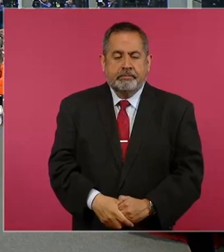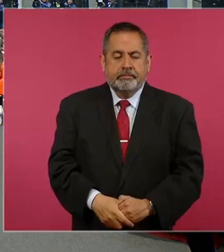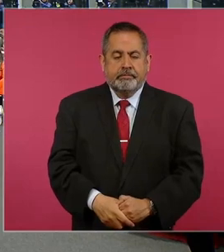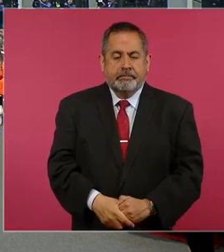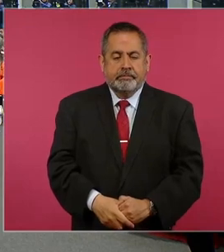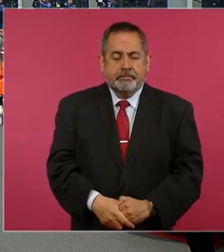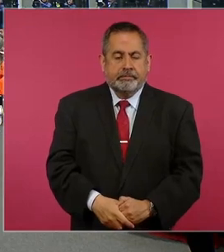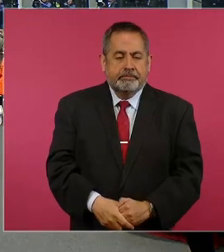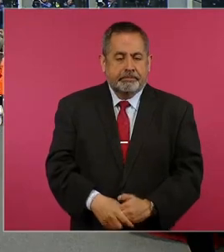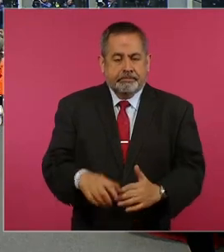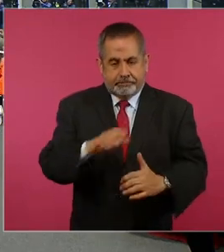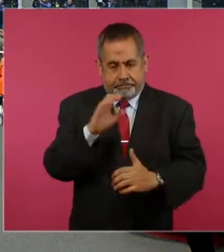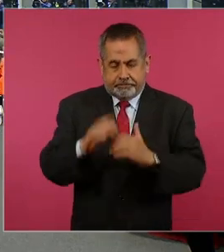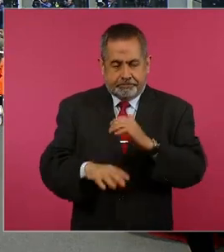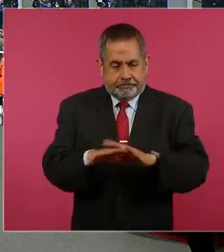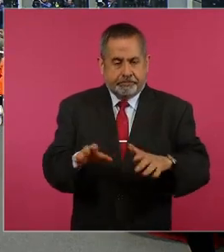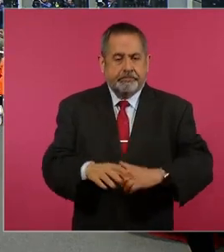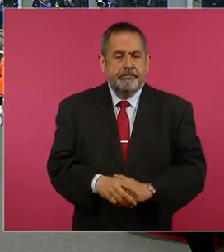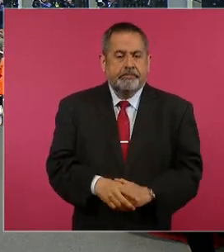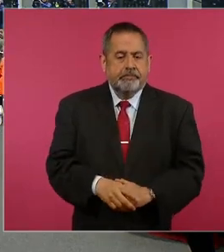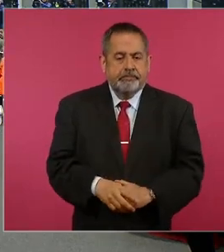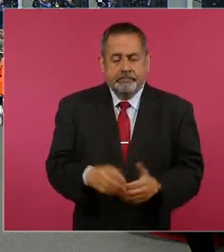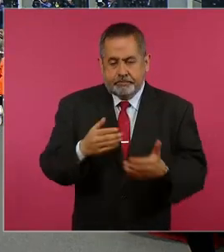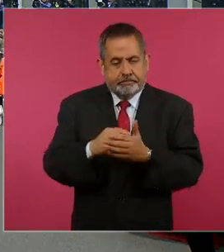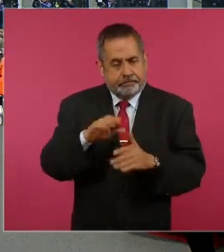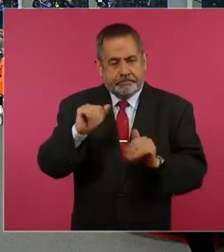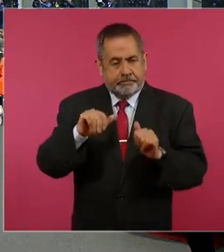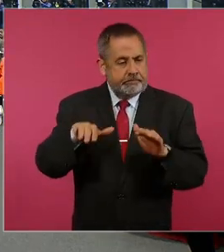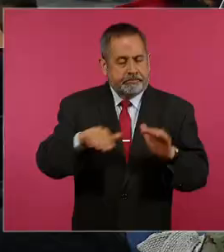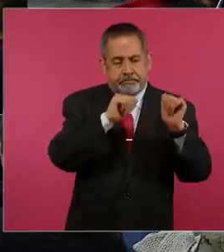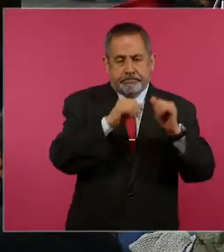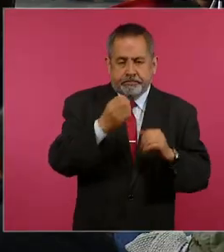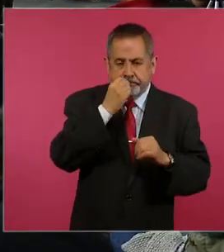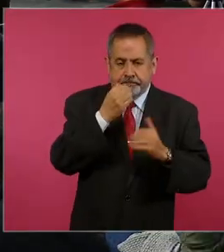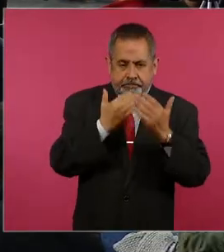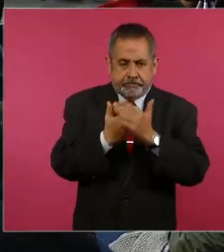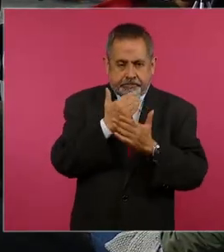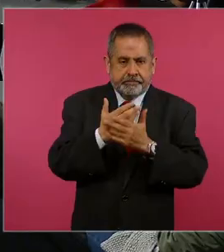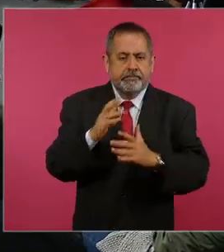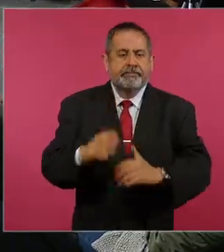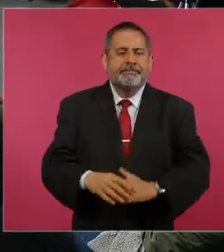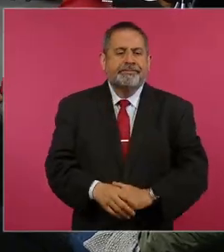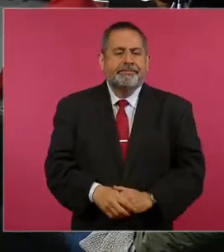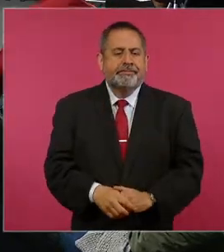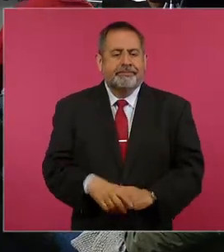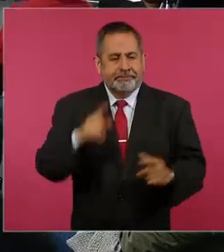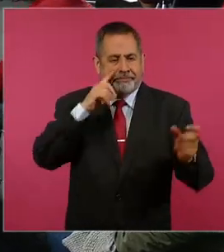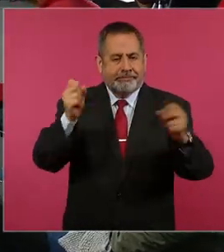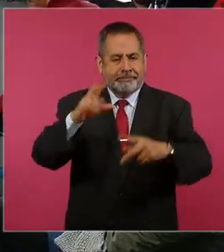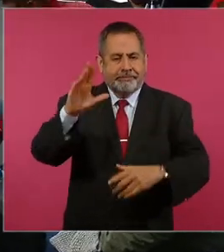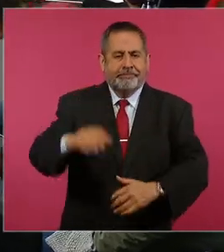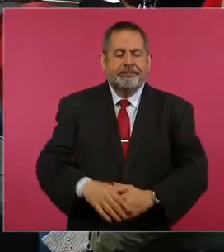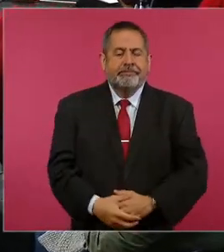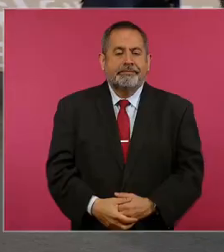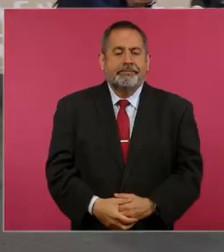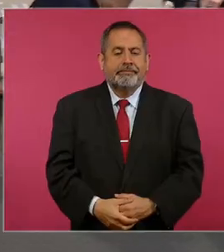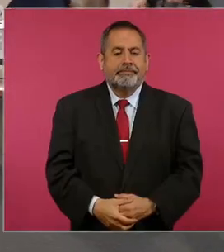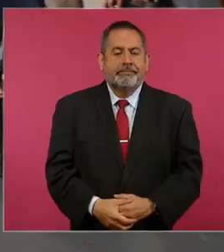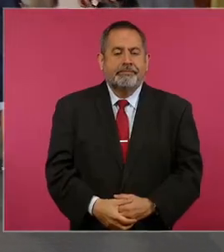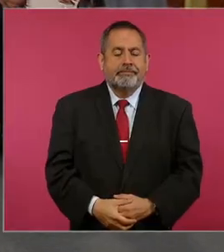Pues ya, ahora sí vamos a desayunar. Nos vemos mañana.